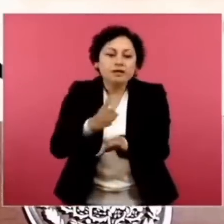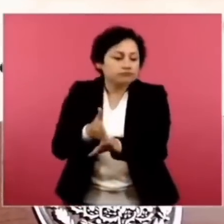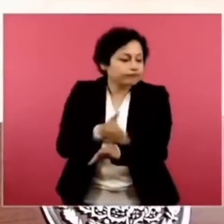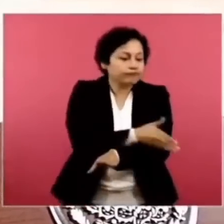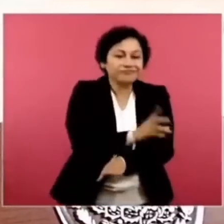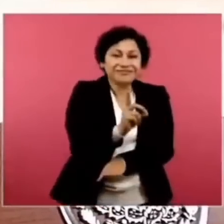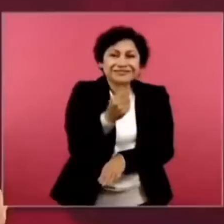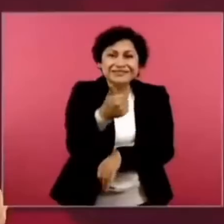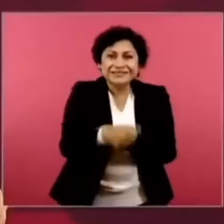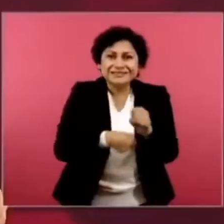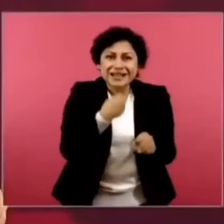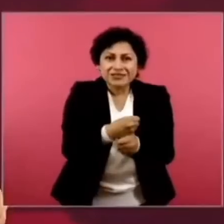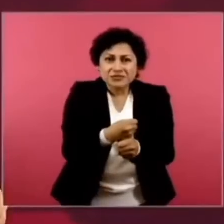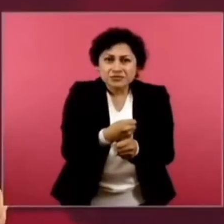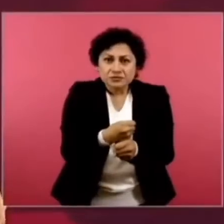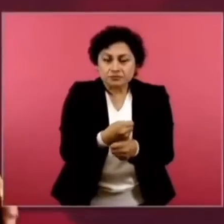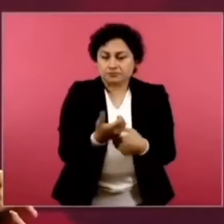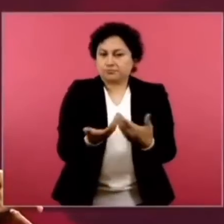llevamos,